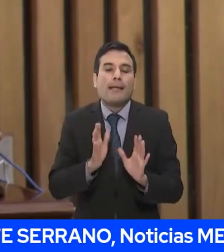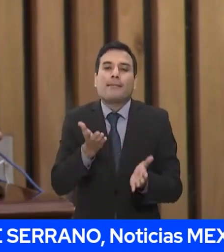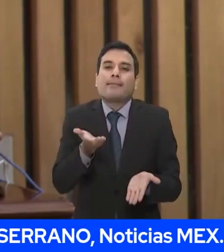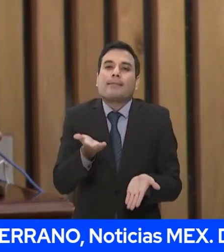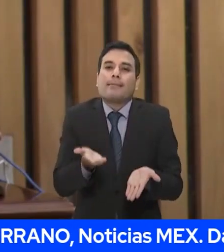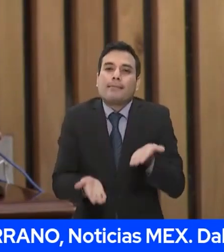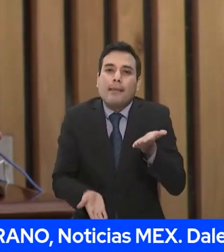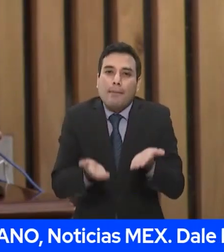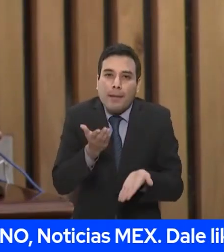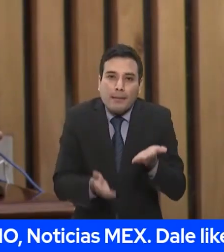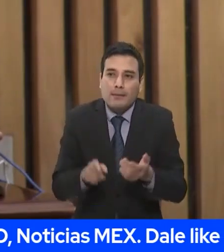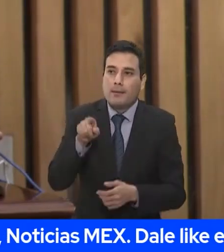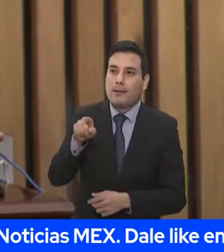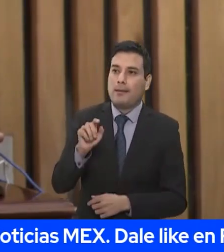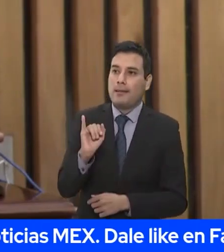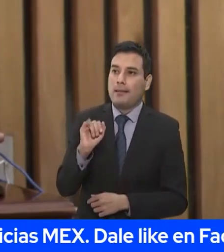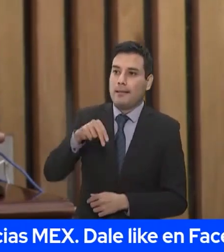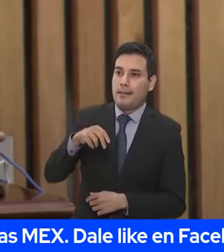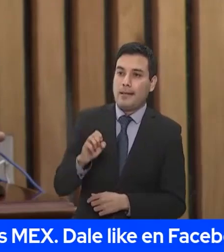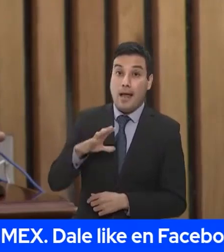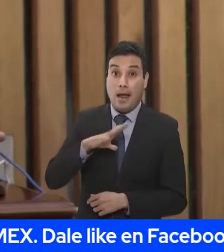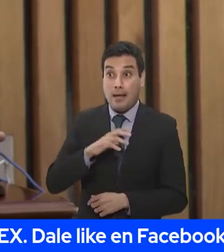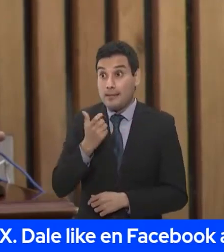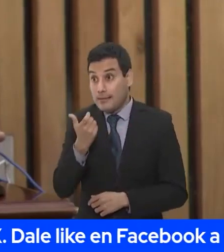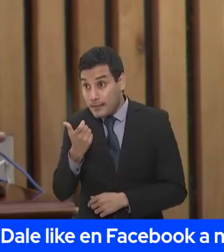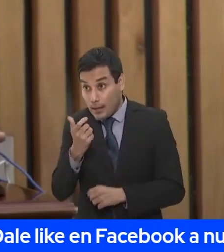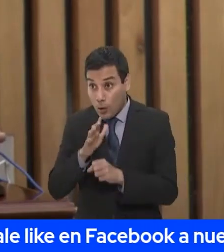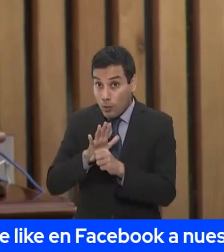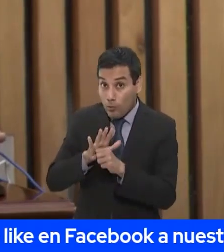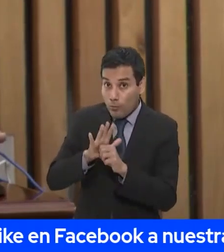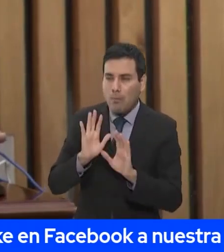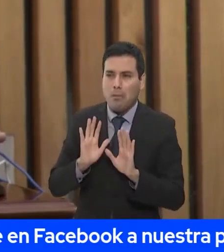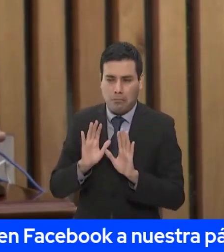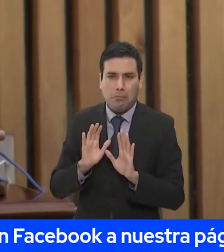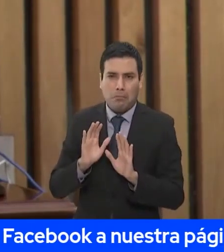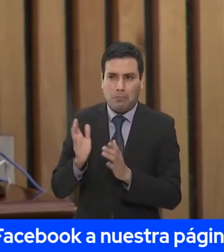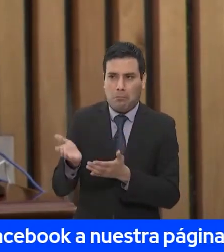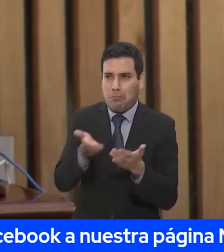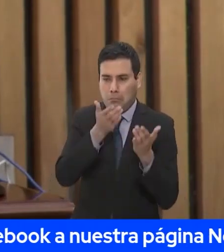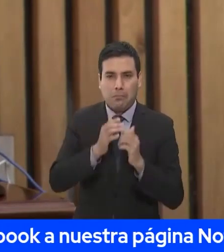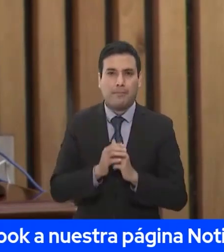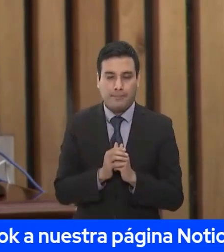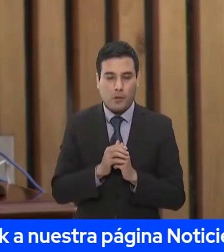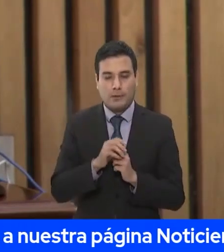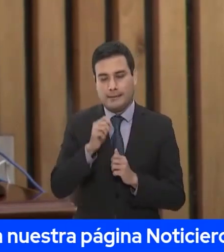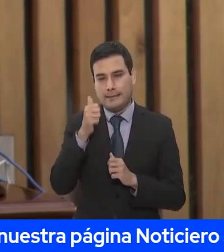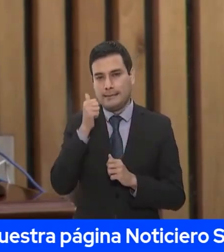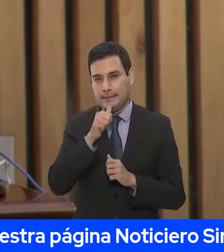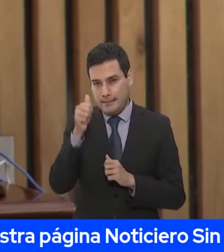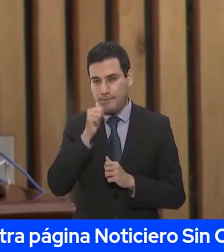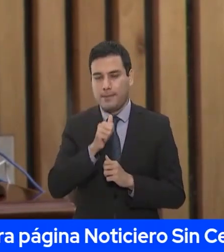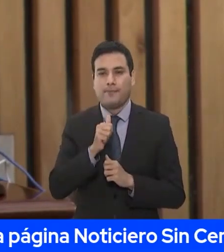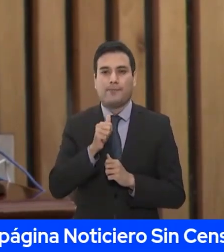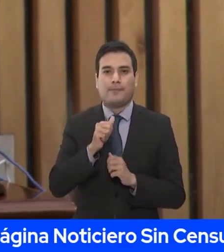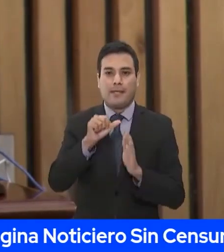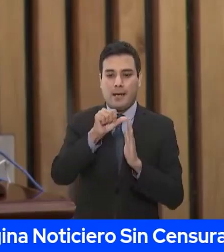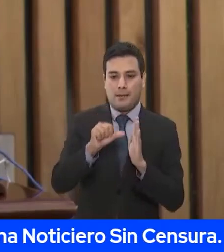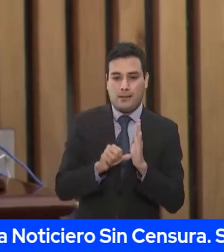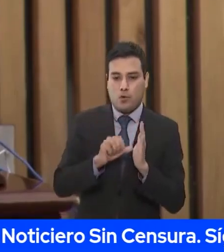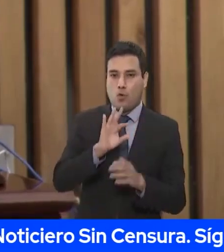presupuestarias de los organizadores, pero siempre velando porque se cumplan los principios rectores señalados en el